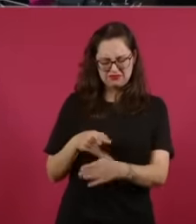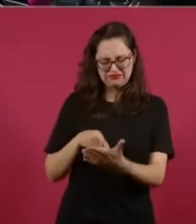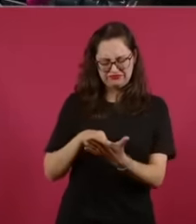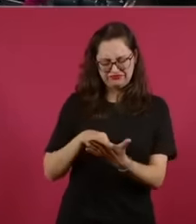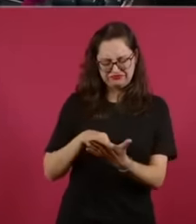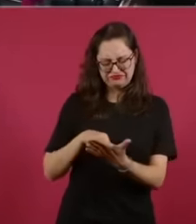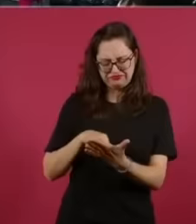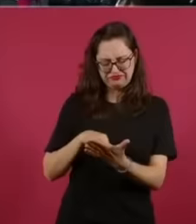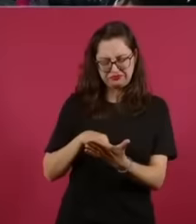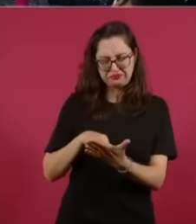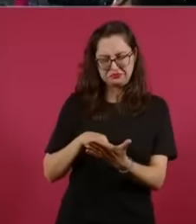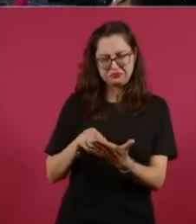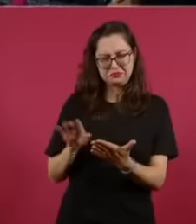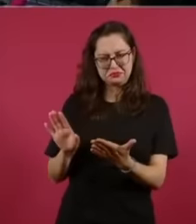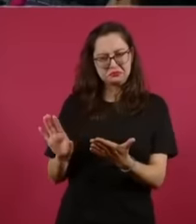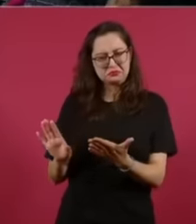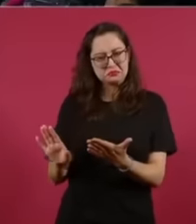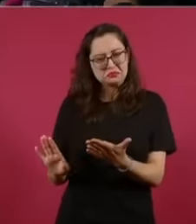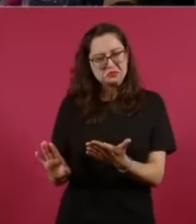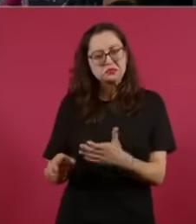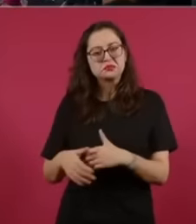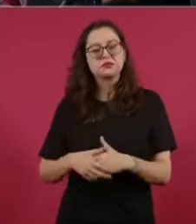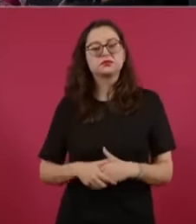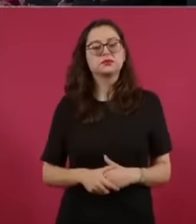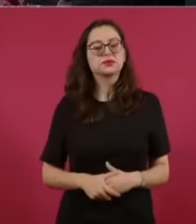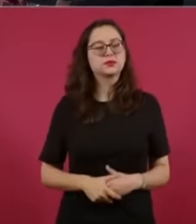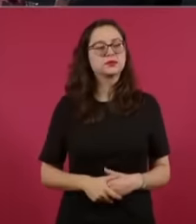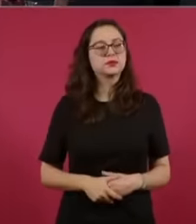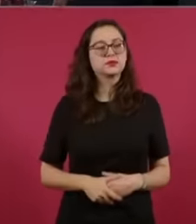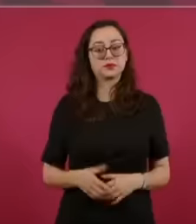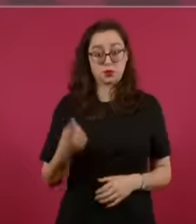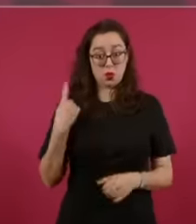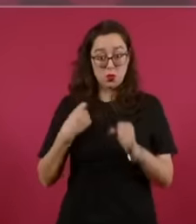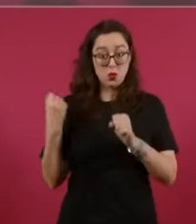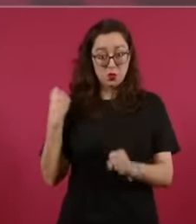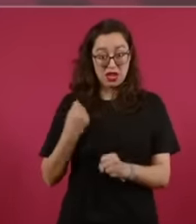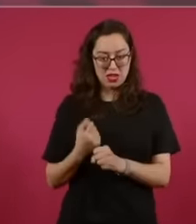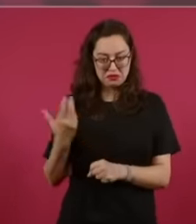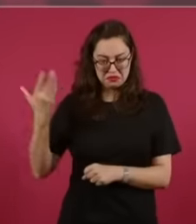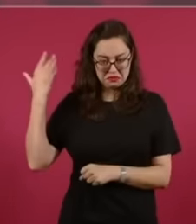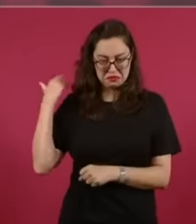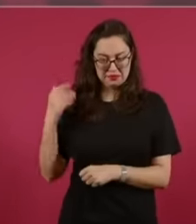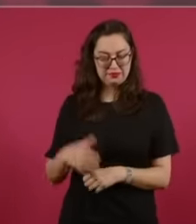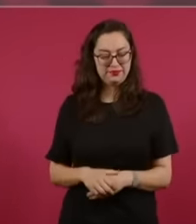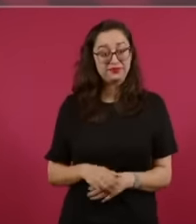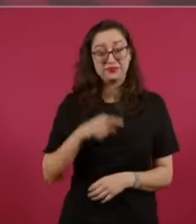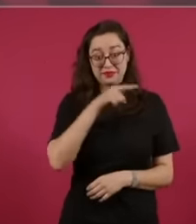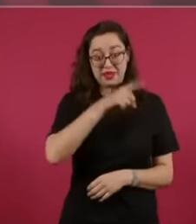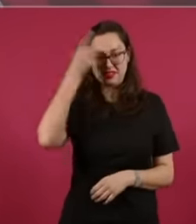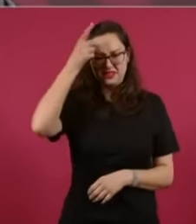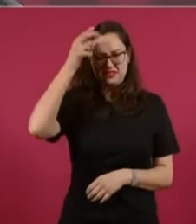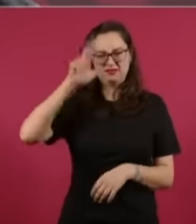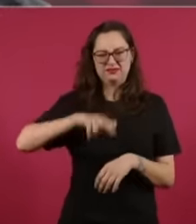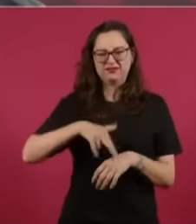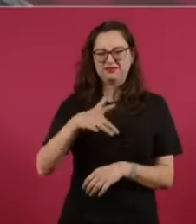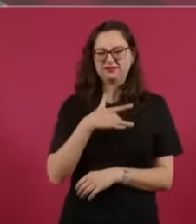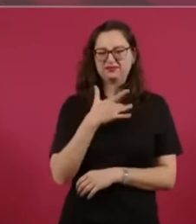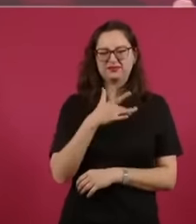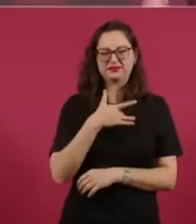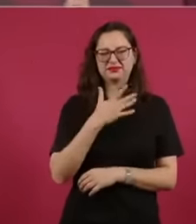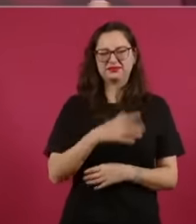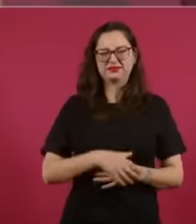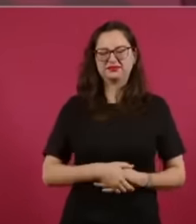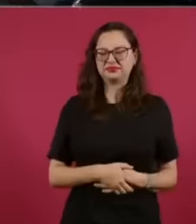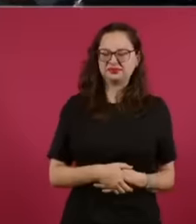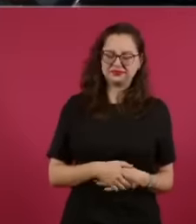un recorrido por el Istmo. Esto hace un año más. Y entonces se empezó a hablar con la